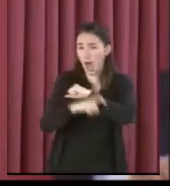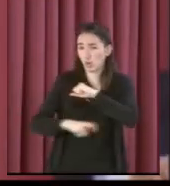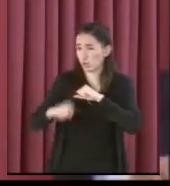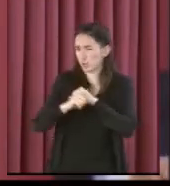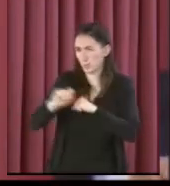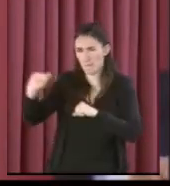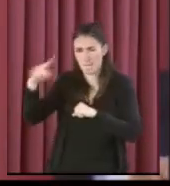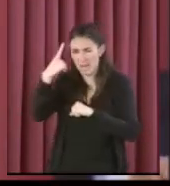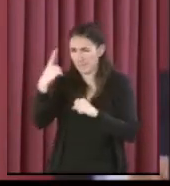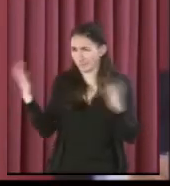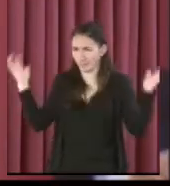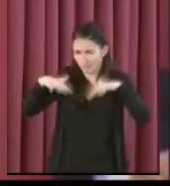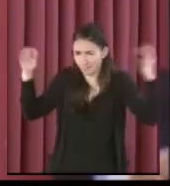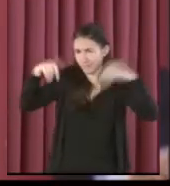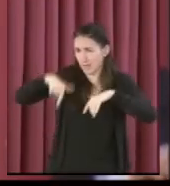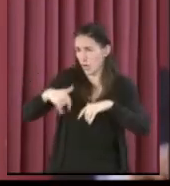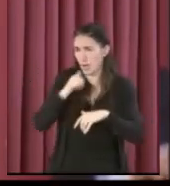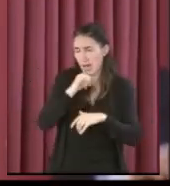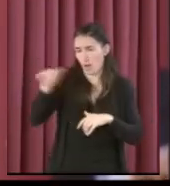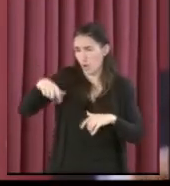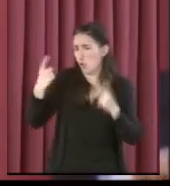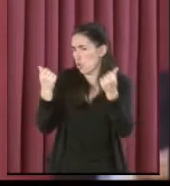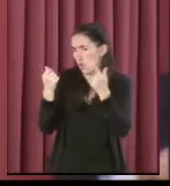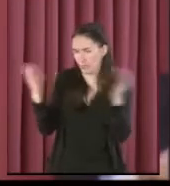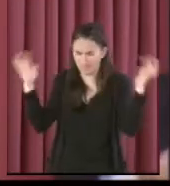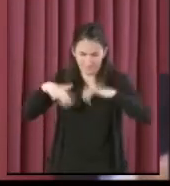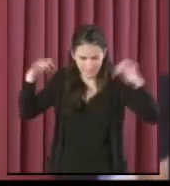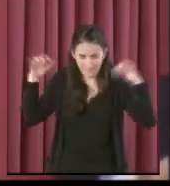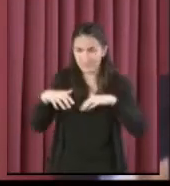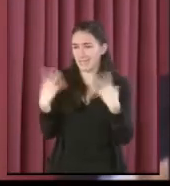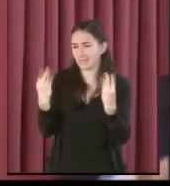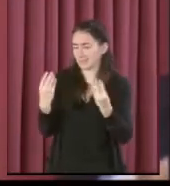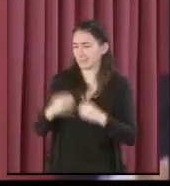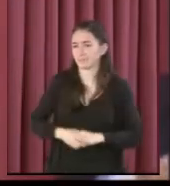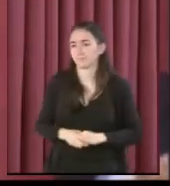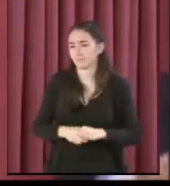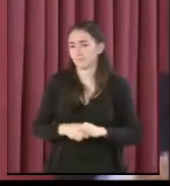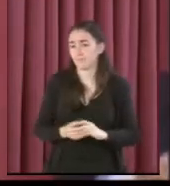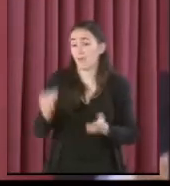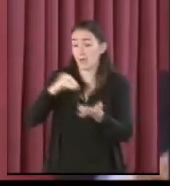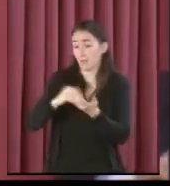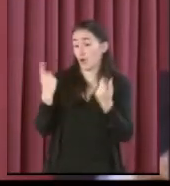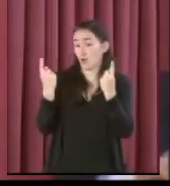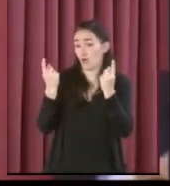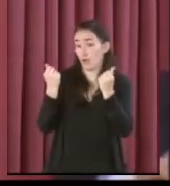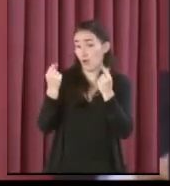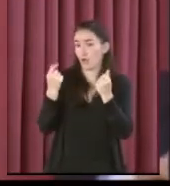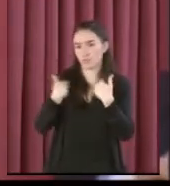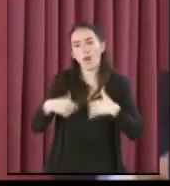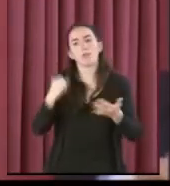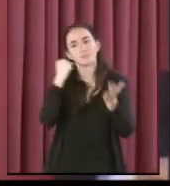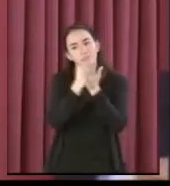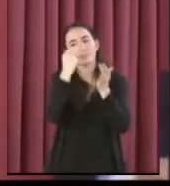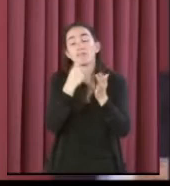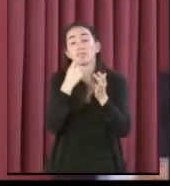agitado, más populoso de la historia del turismo logroñés. Logroño, además, ha sido declarada la mejor ciudad española para